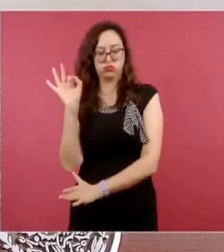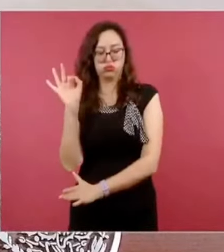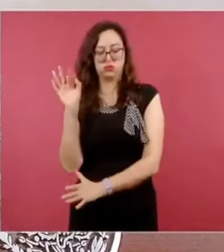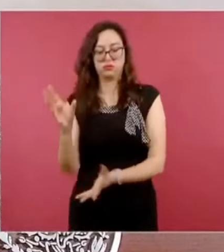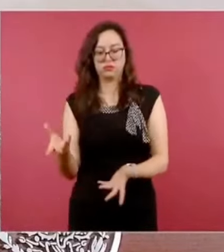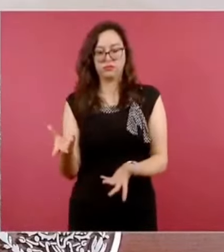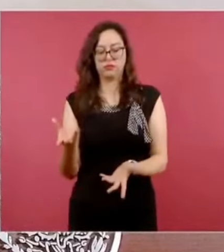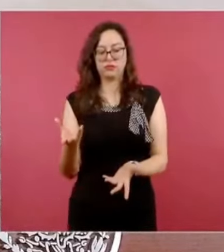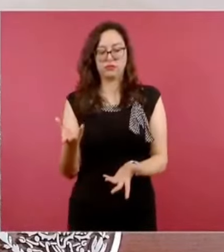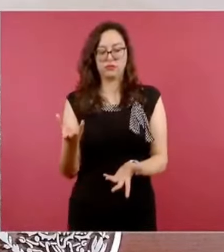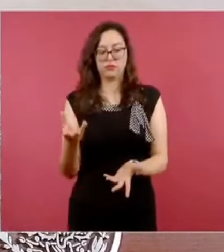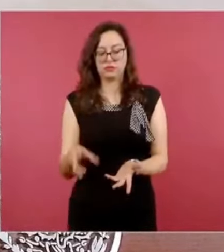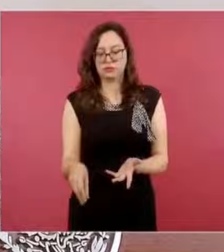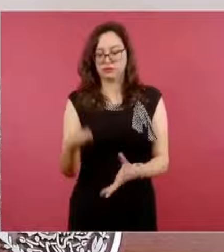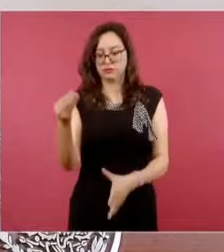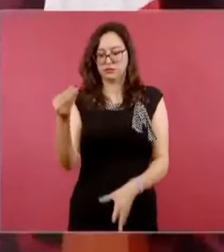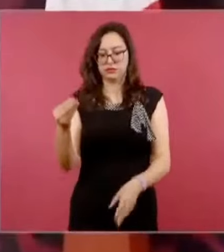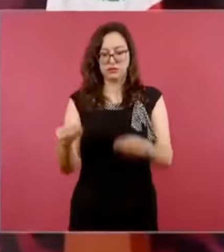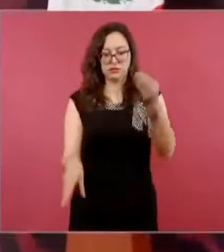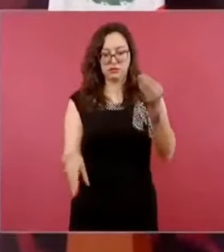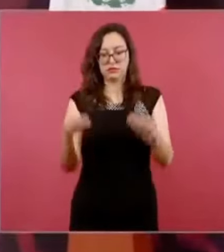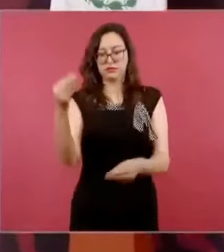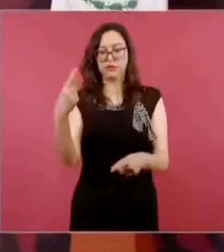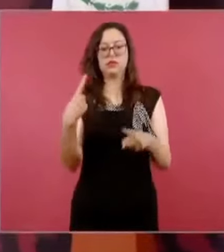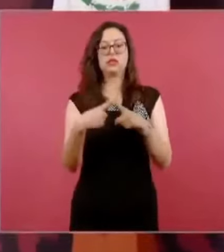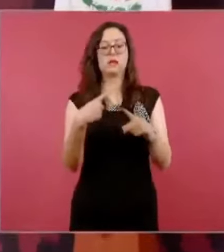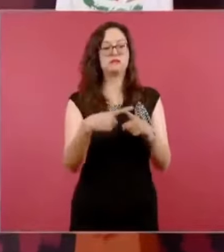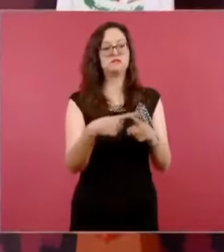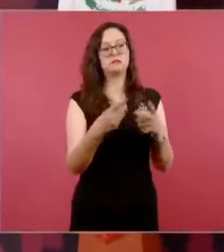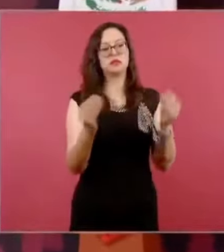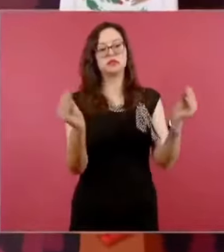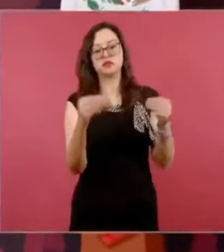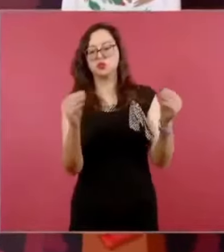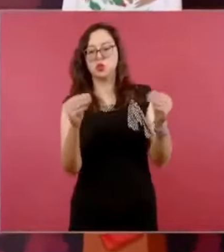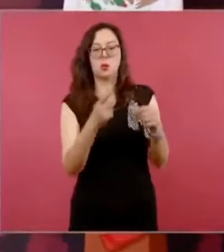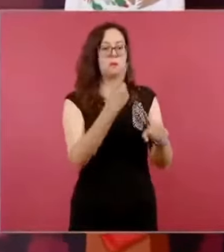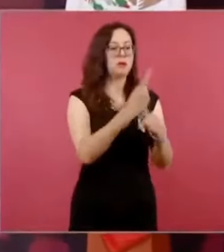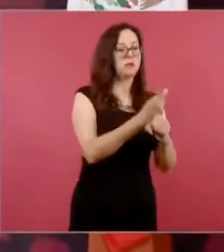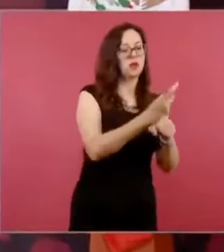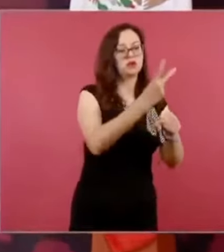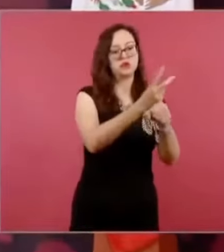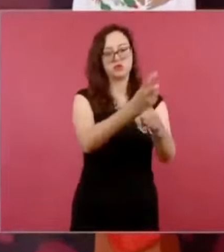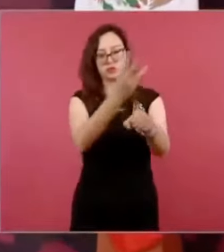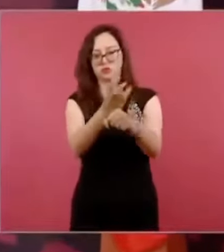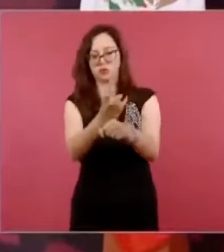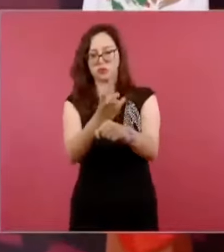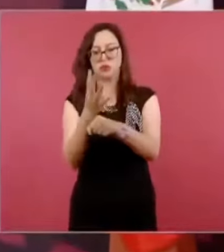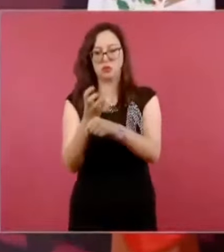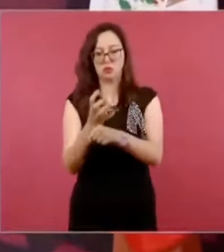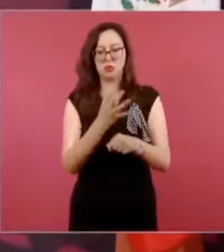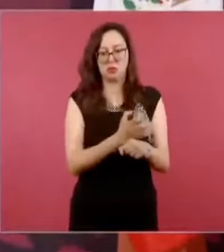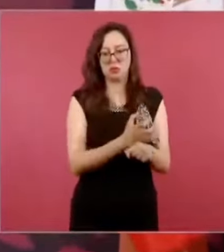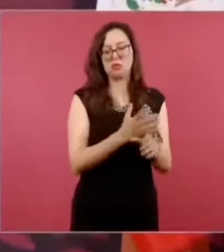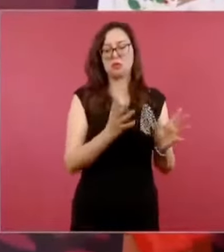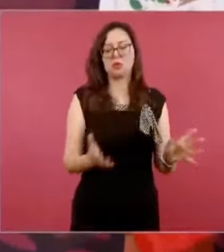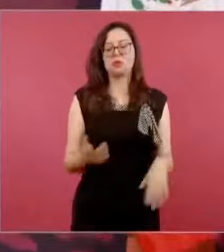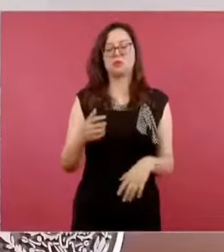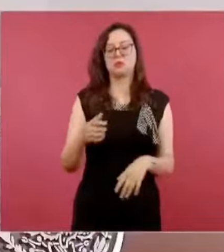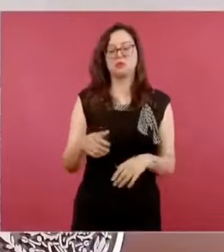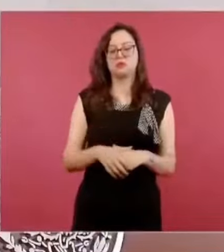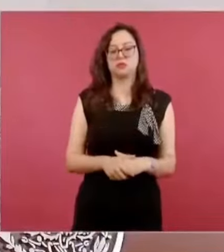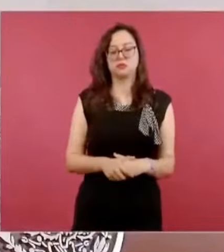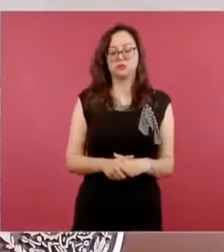la ficha para ver qué lugar me iba a tocar. Y fue a todos, ¿no?